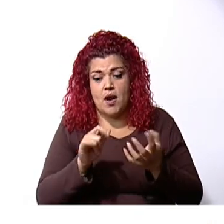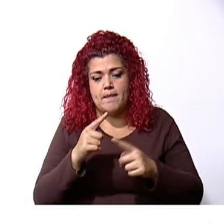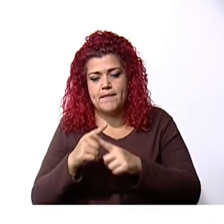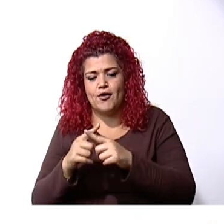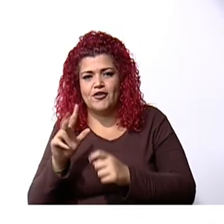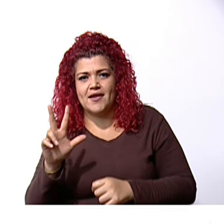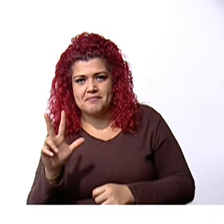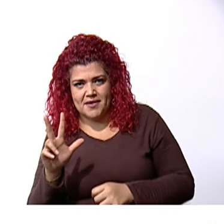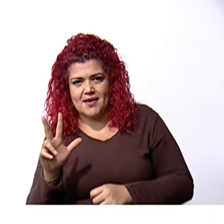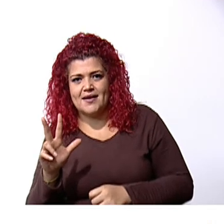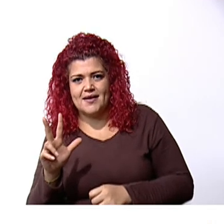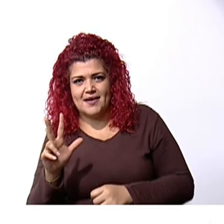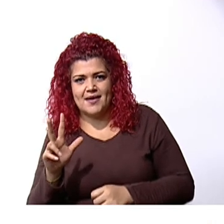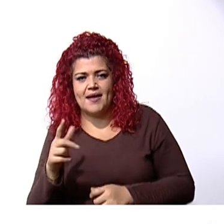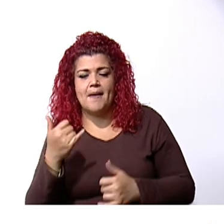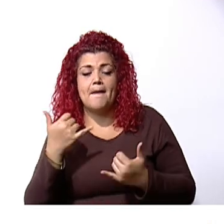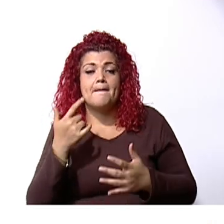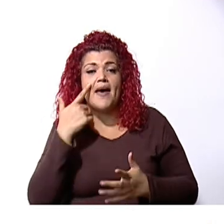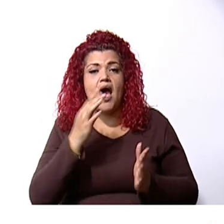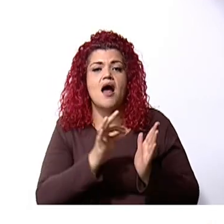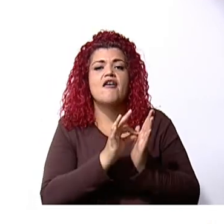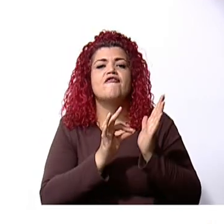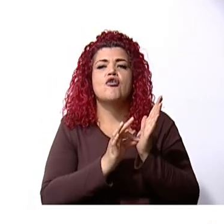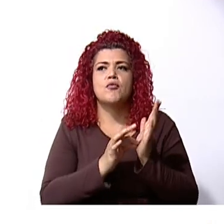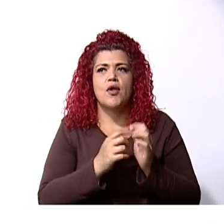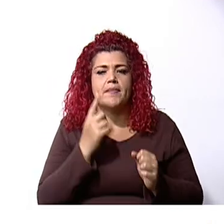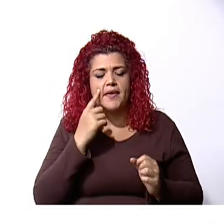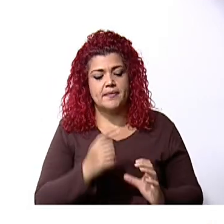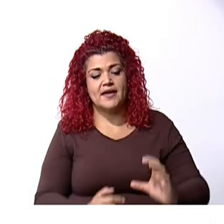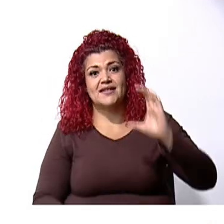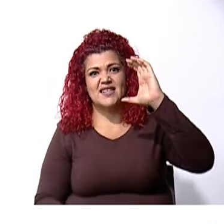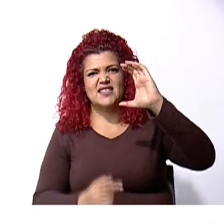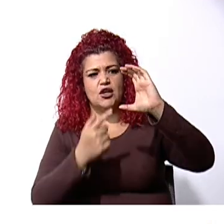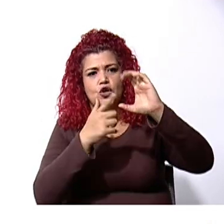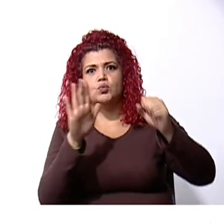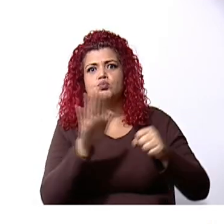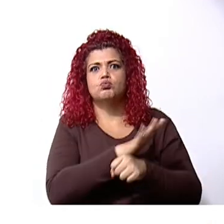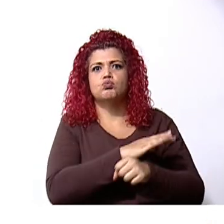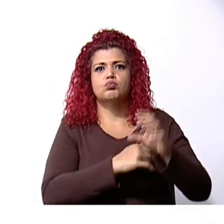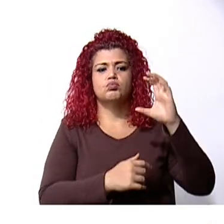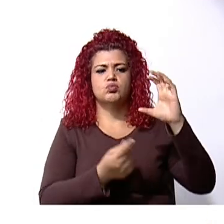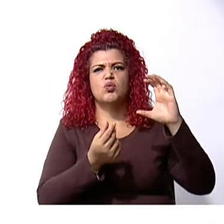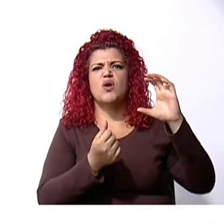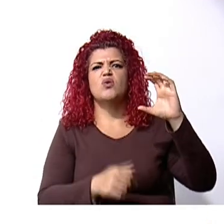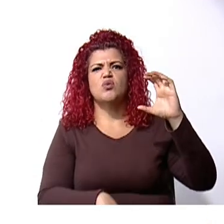3,000. En este caso, la fórmula C de costo total igual a